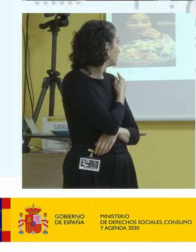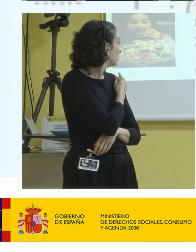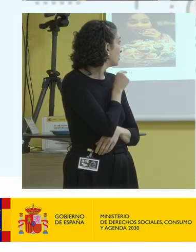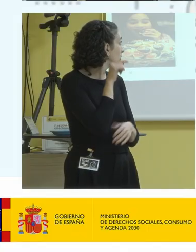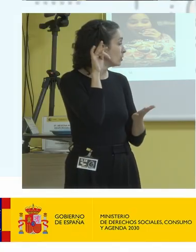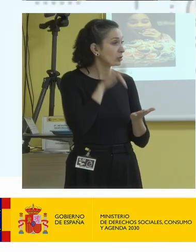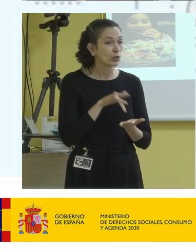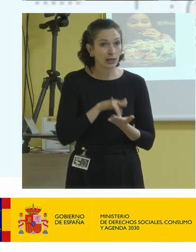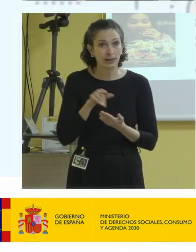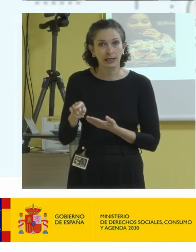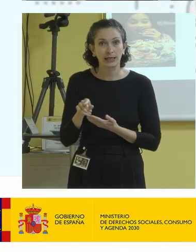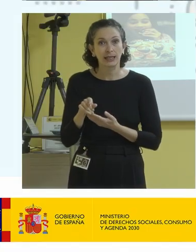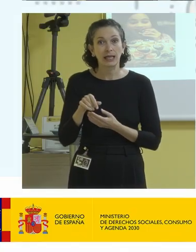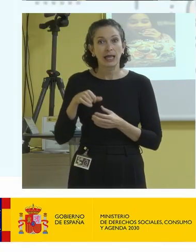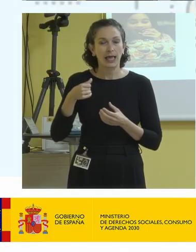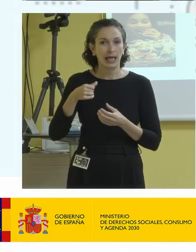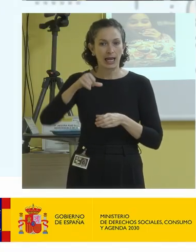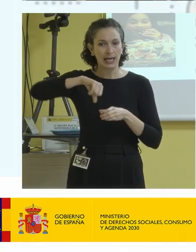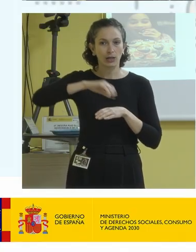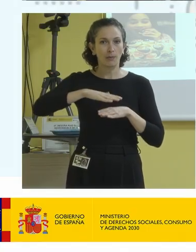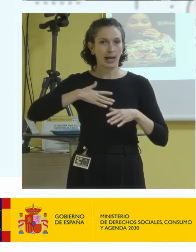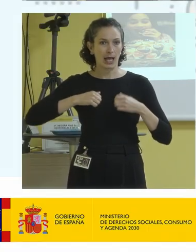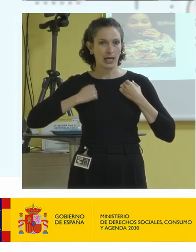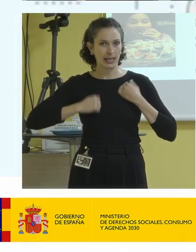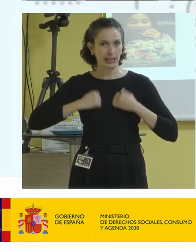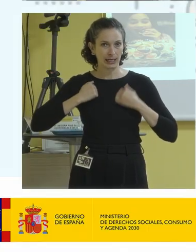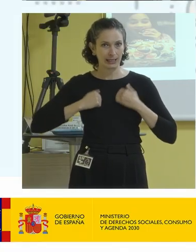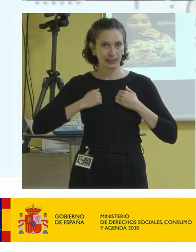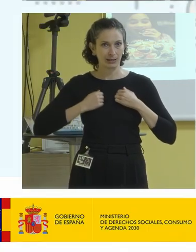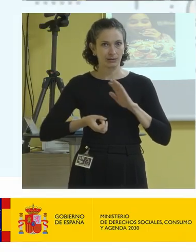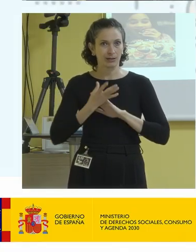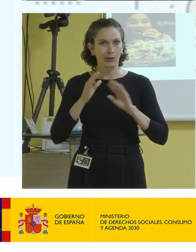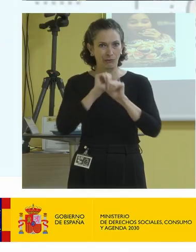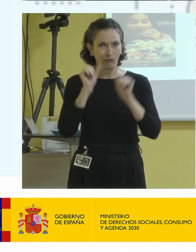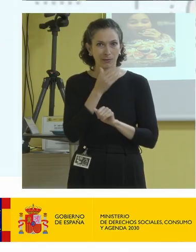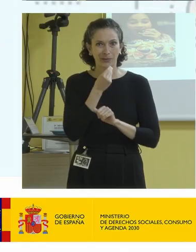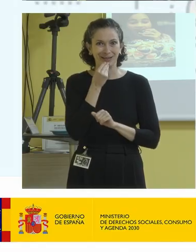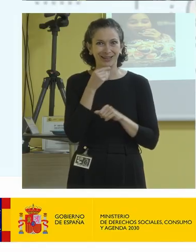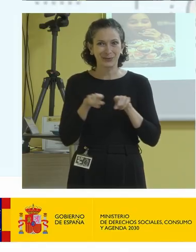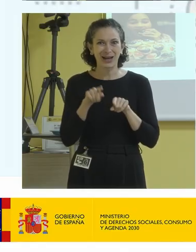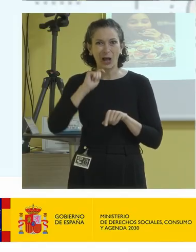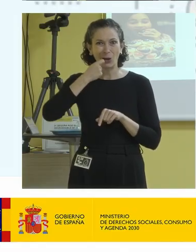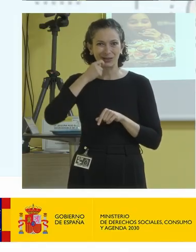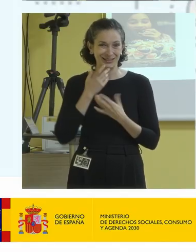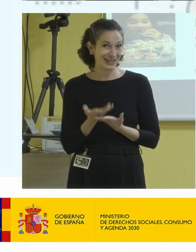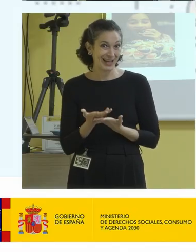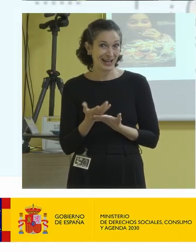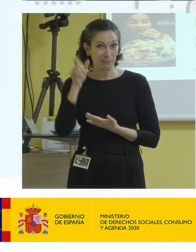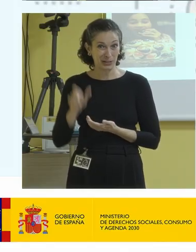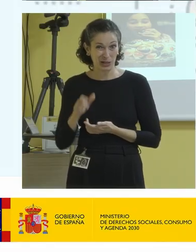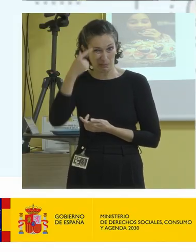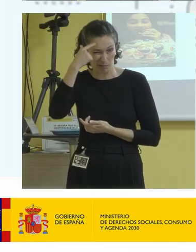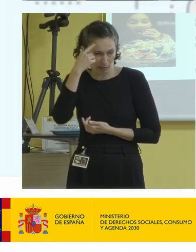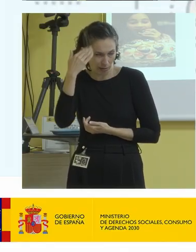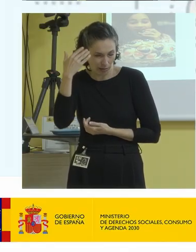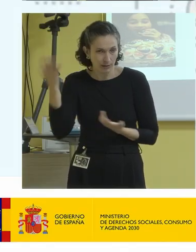el cual sacan un detergente que tiene una forma tan bonita, ¿verdad? Son como gominolas, ¿verdad? Y uno que no pensará mucho,